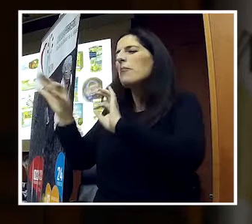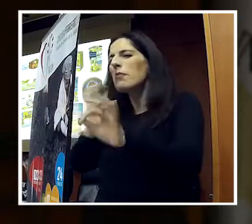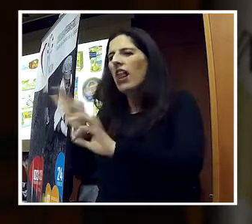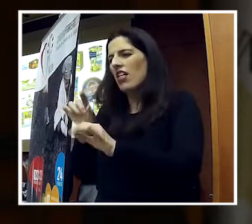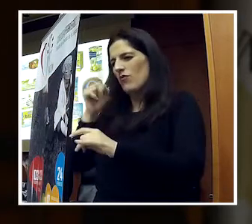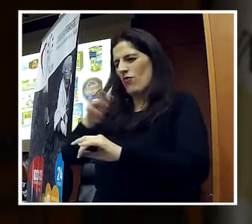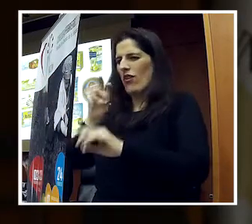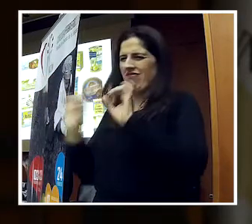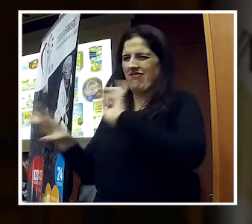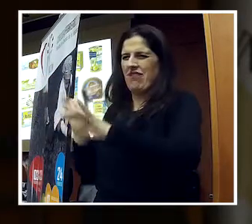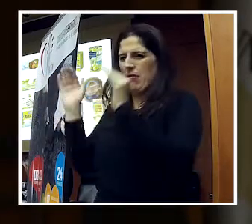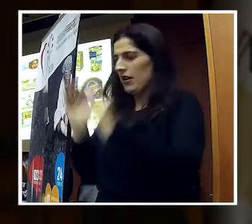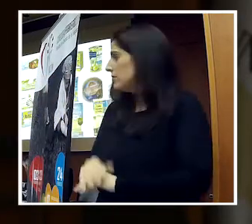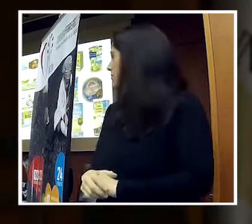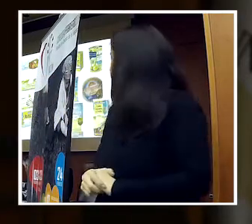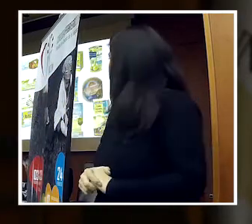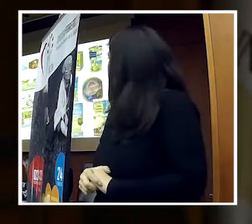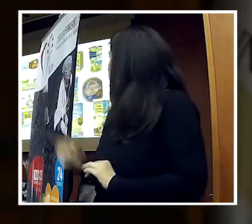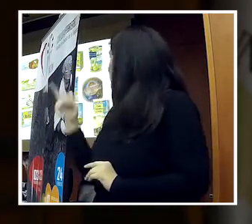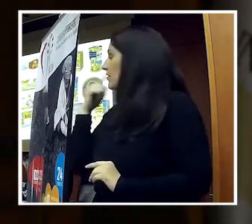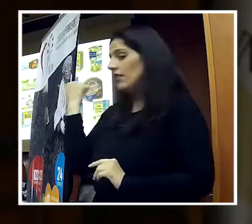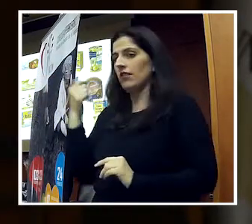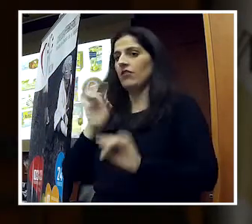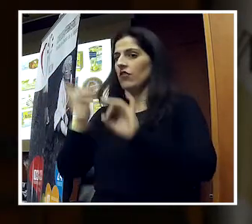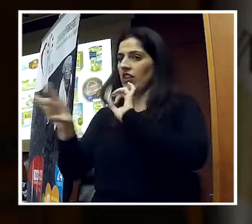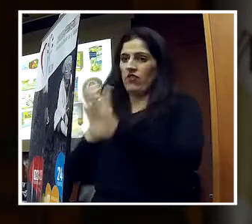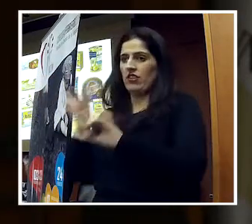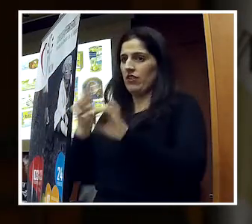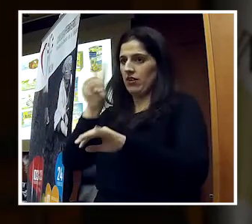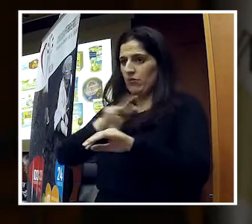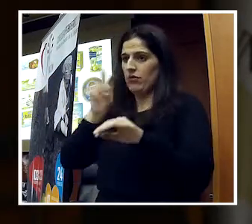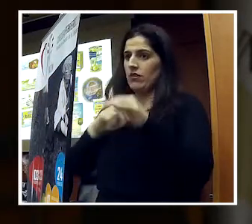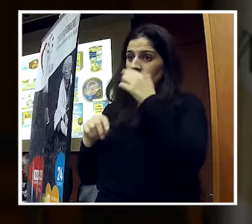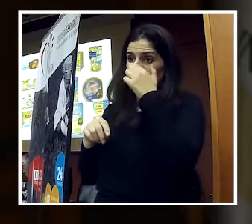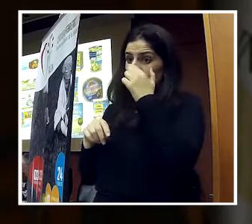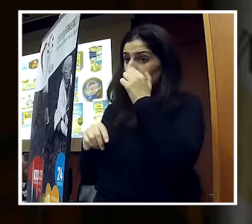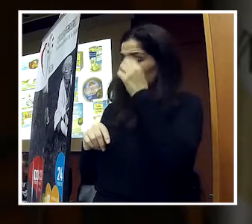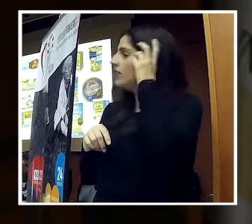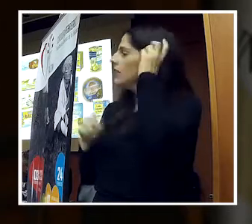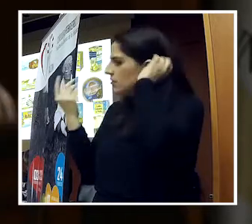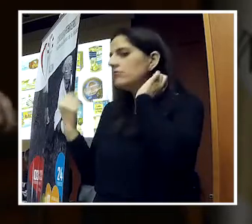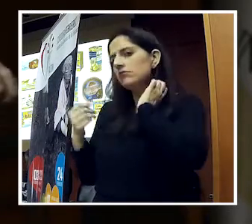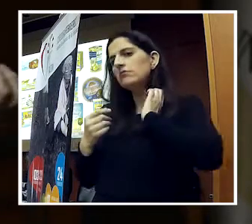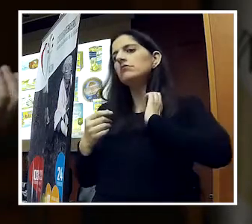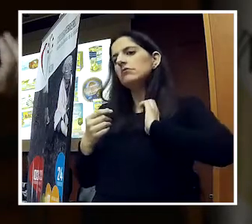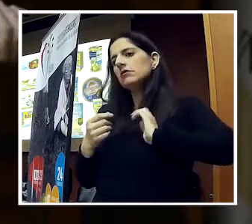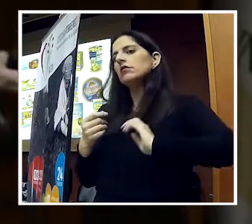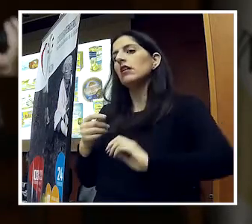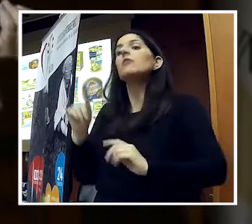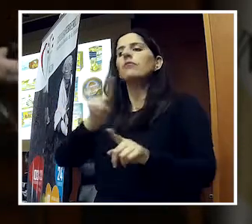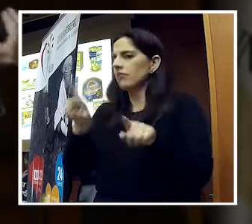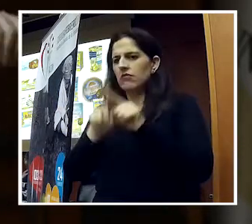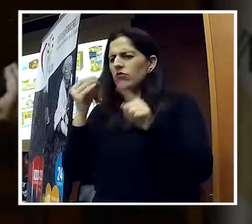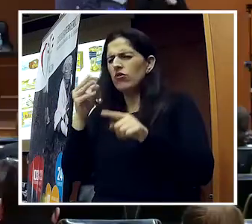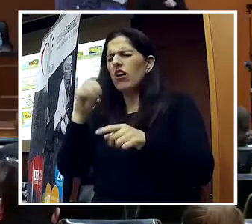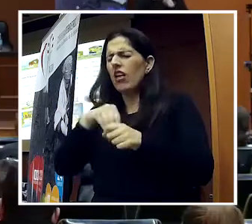a consumir. Ejemplos, miles. Y aunque es verdad que cada vez más bajo en sal, sin embargo siguen siendo productos